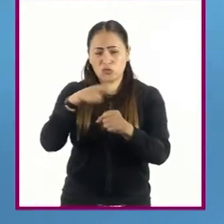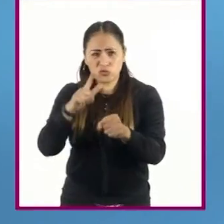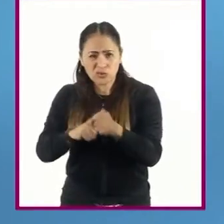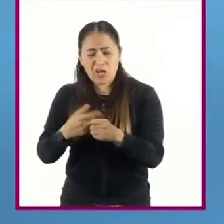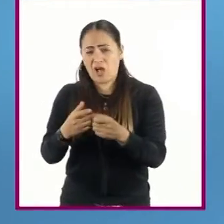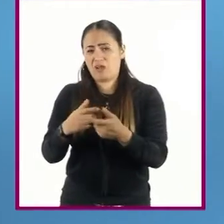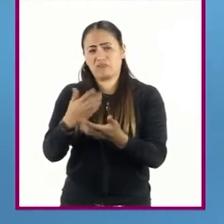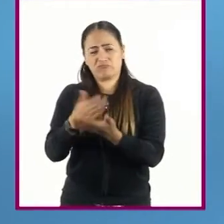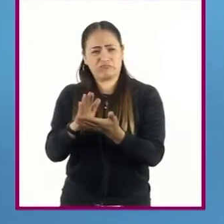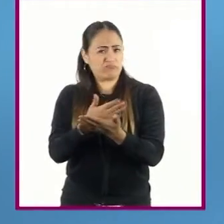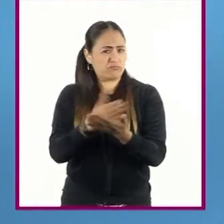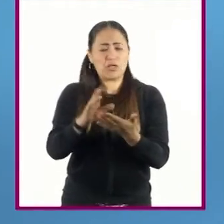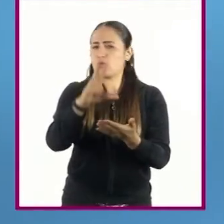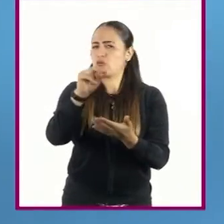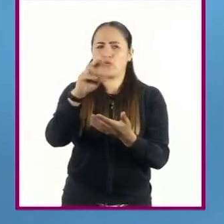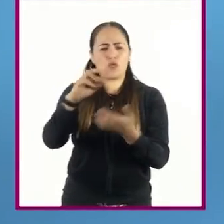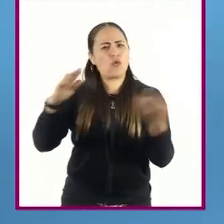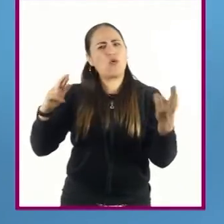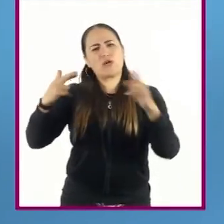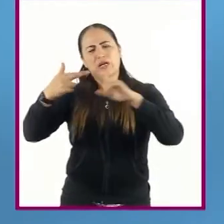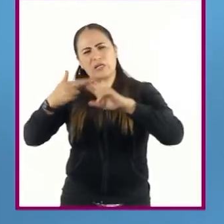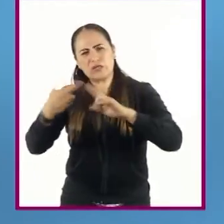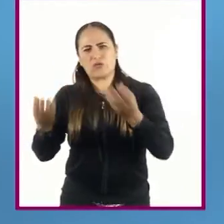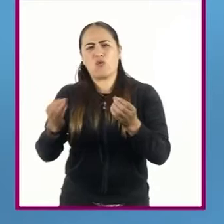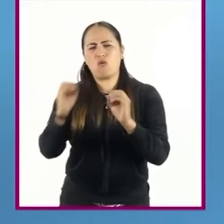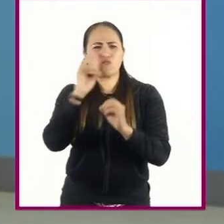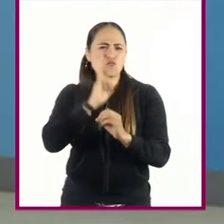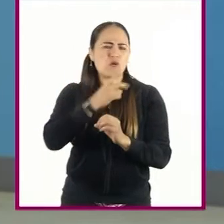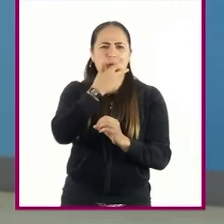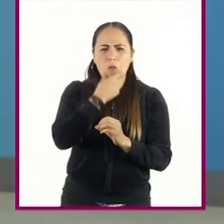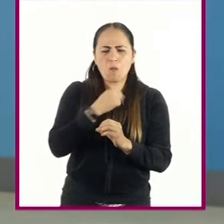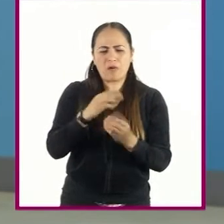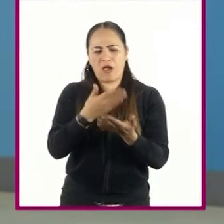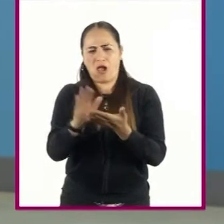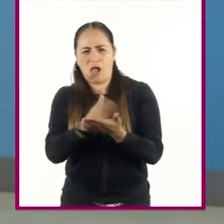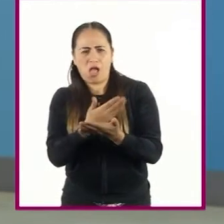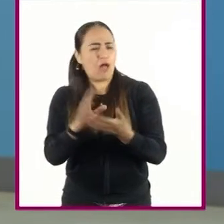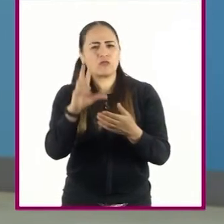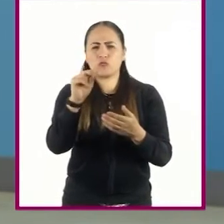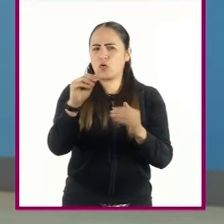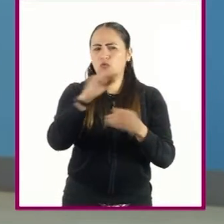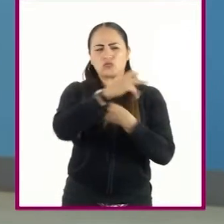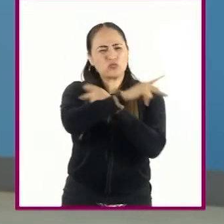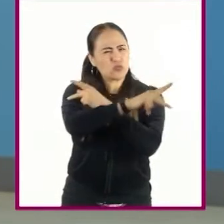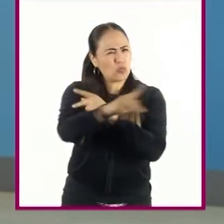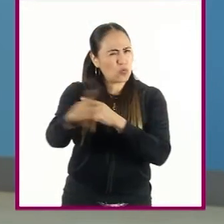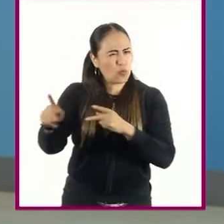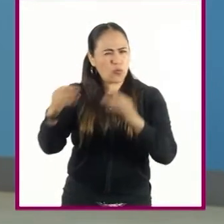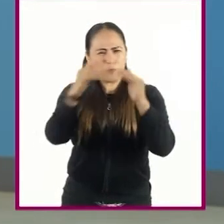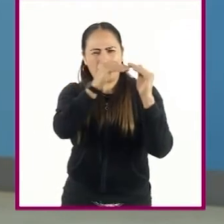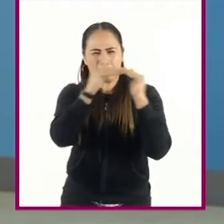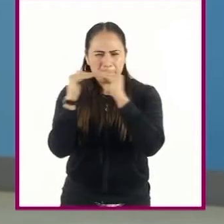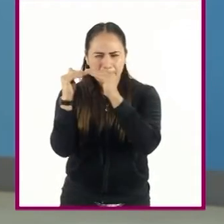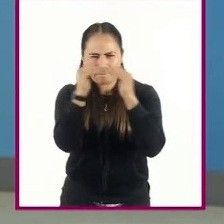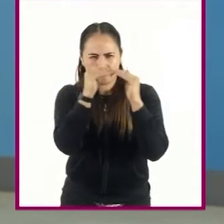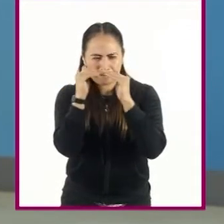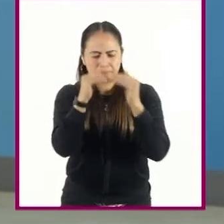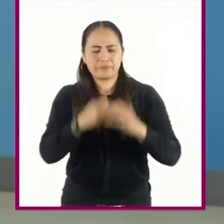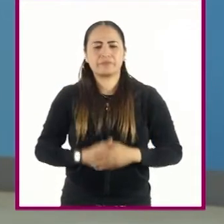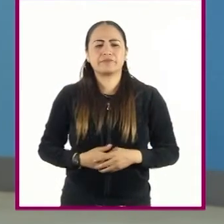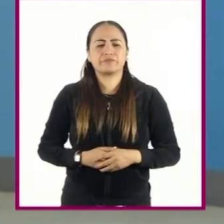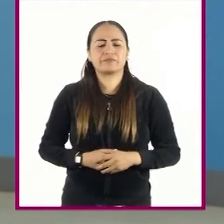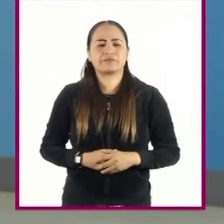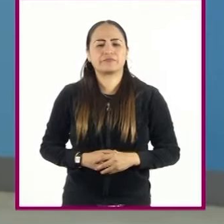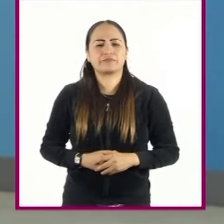étnica, condición, religión o de sexo. Ahora bien, la justicia no puede